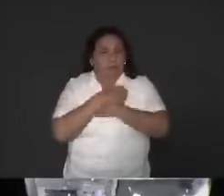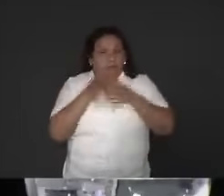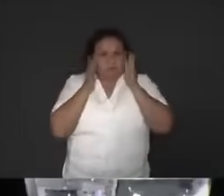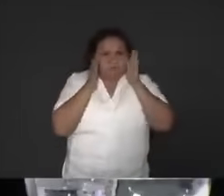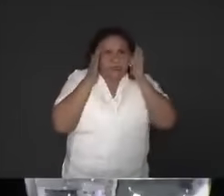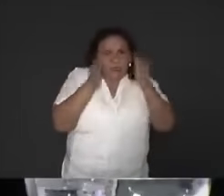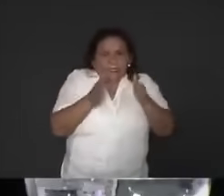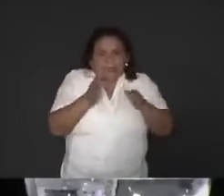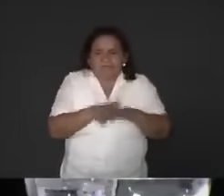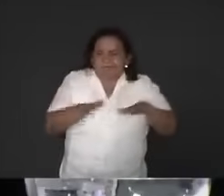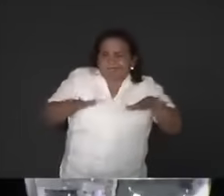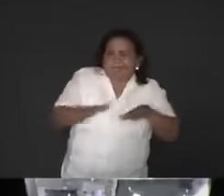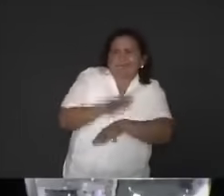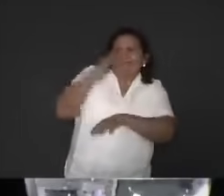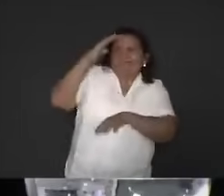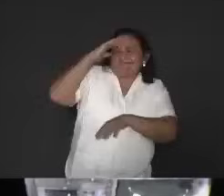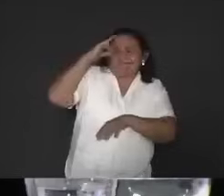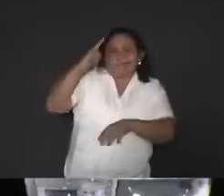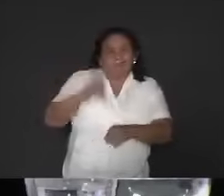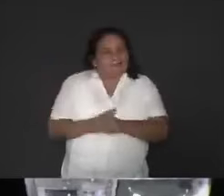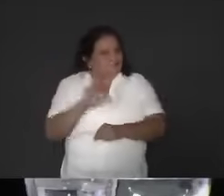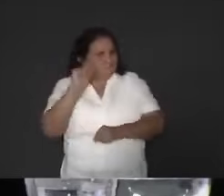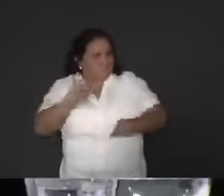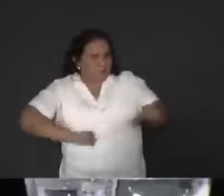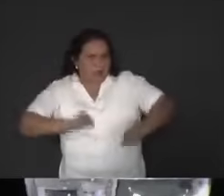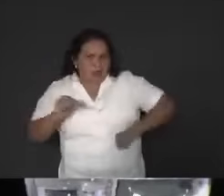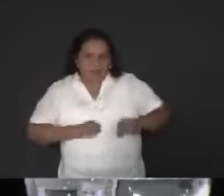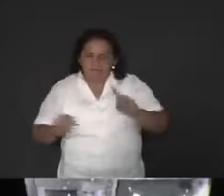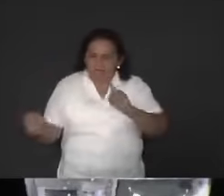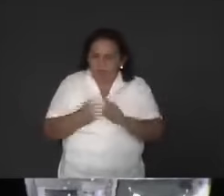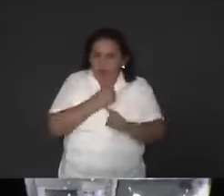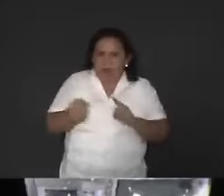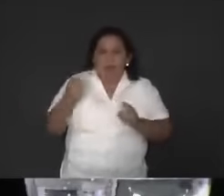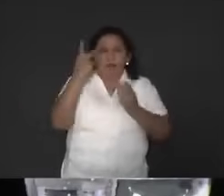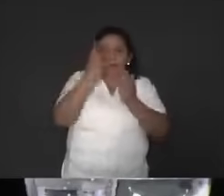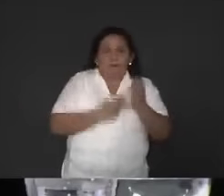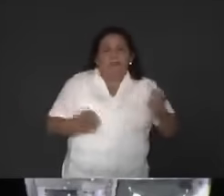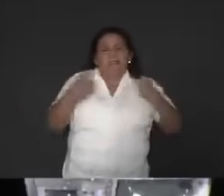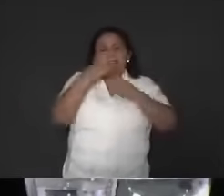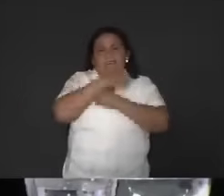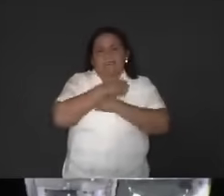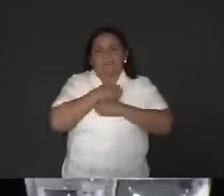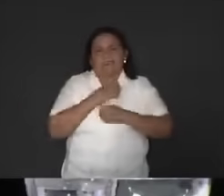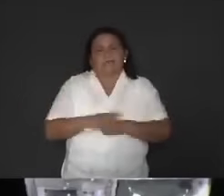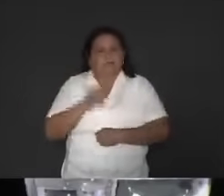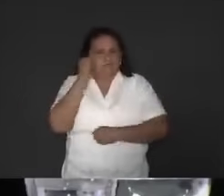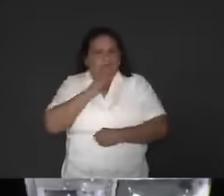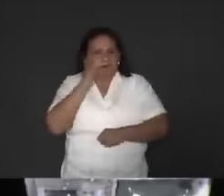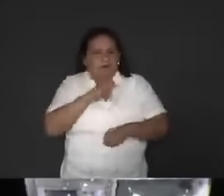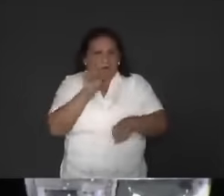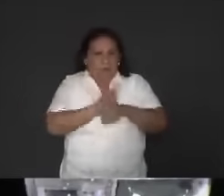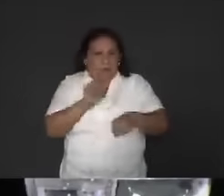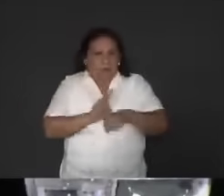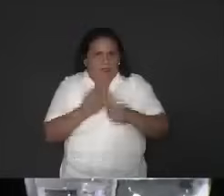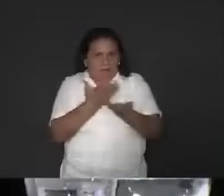a cambiar el pensamiento y reacciones violentas con programas educativos y campañas permanentes.